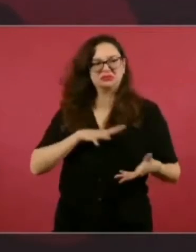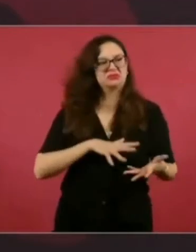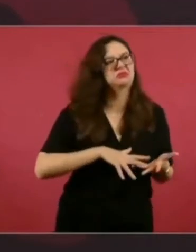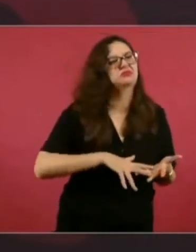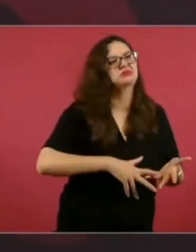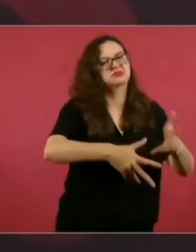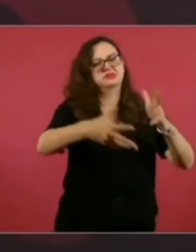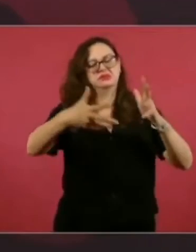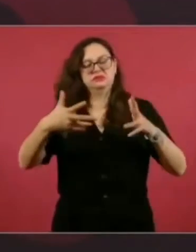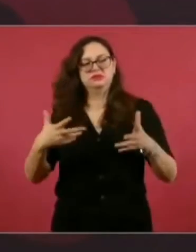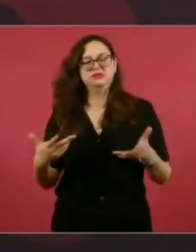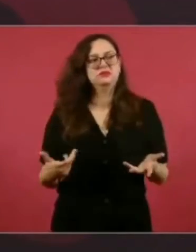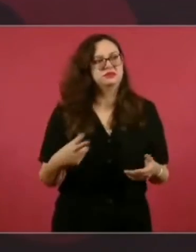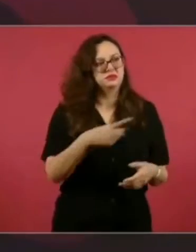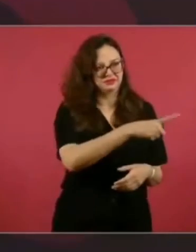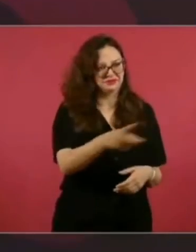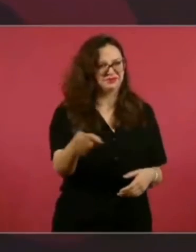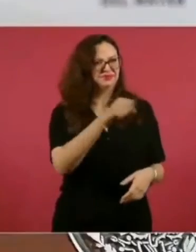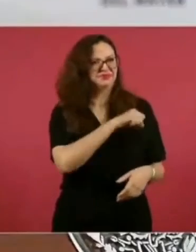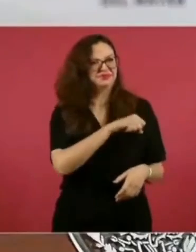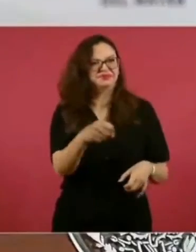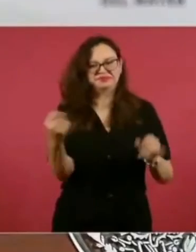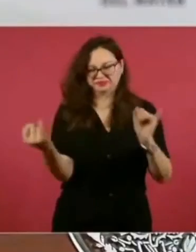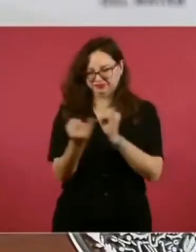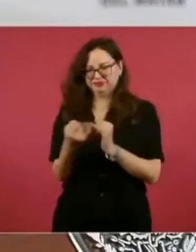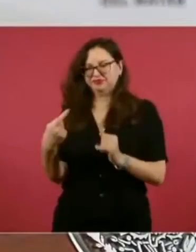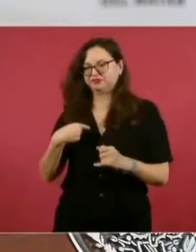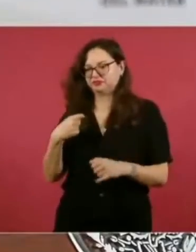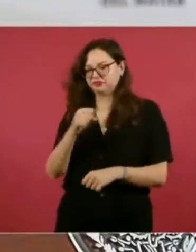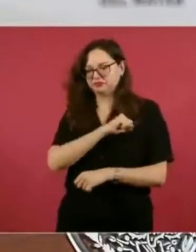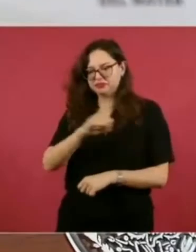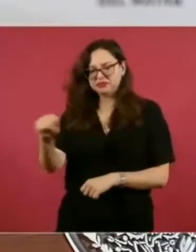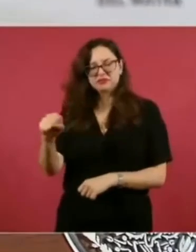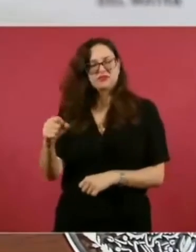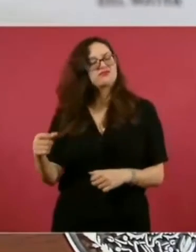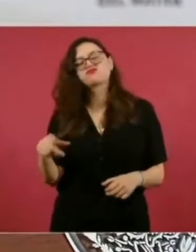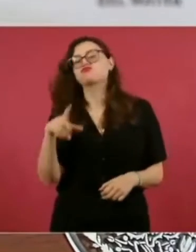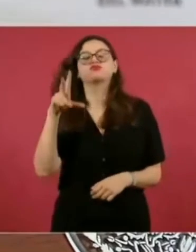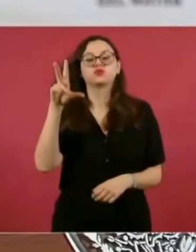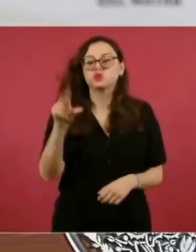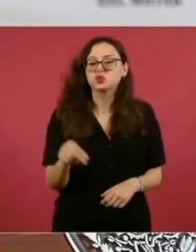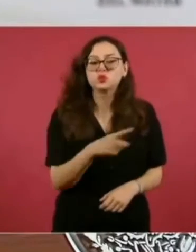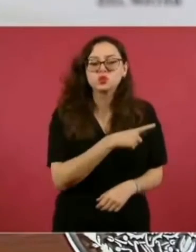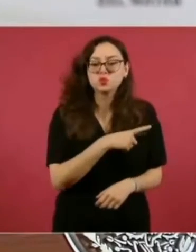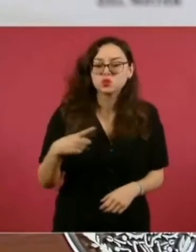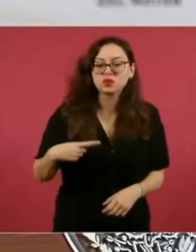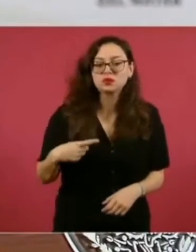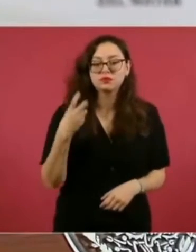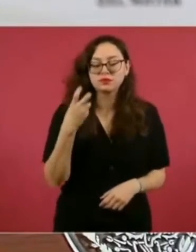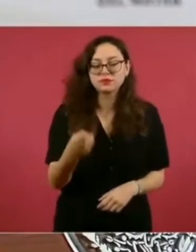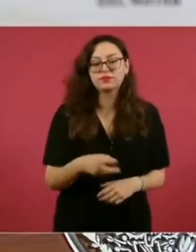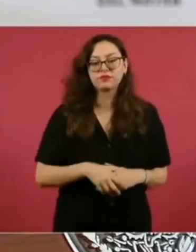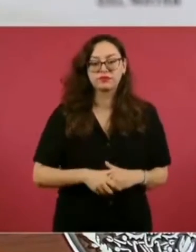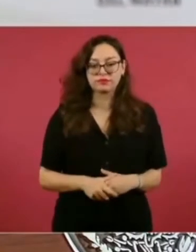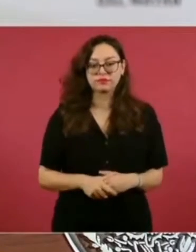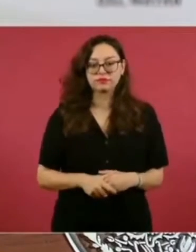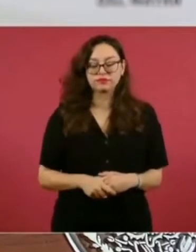el mal hay que enfrentarlo haciendo el bien. Eso es lo que yo siempre he sostenido y da